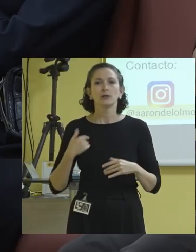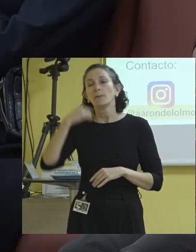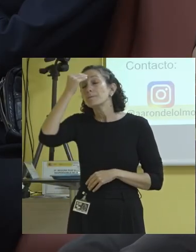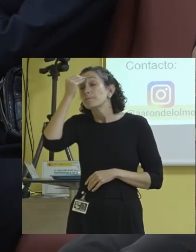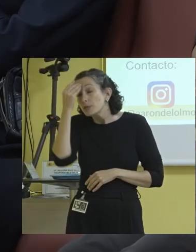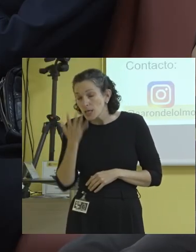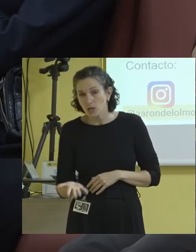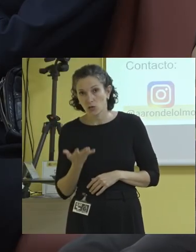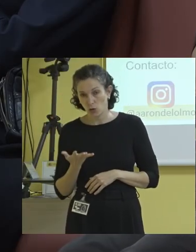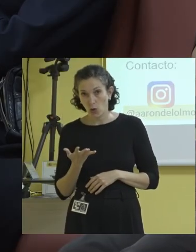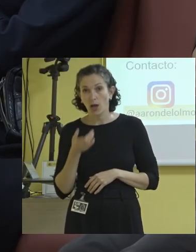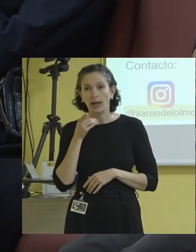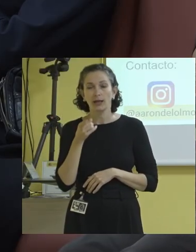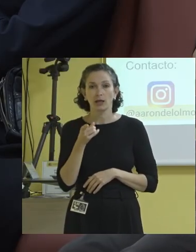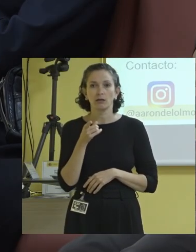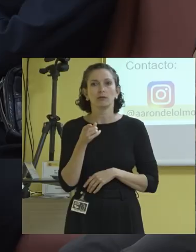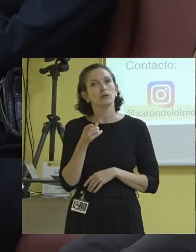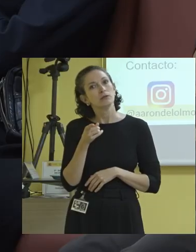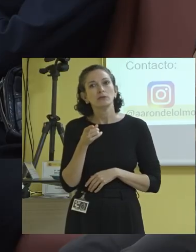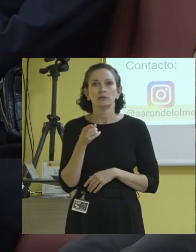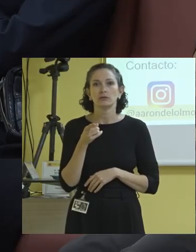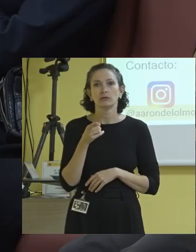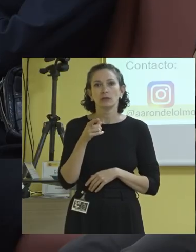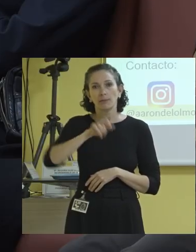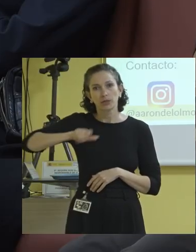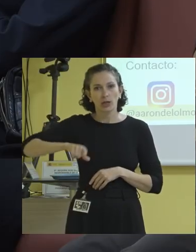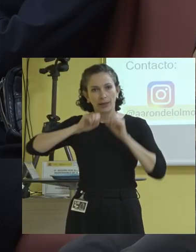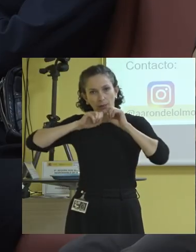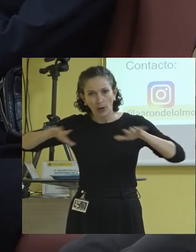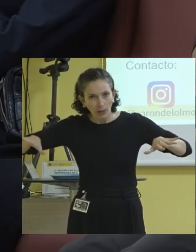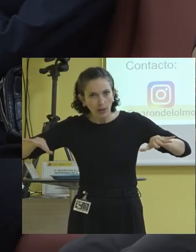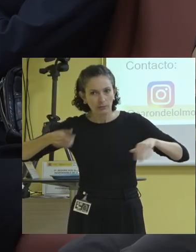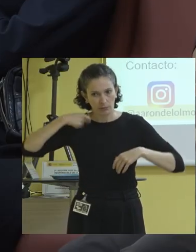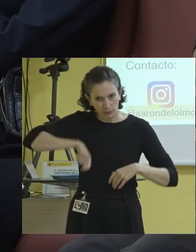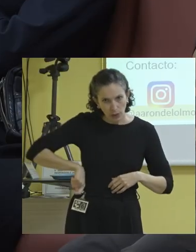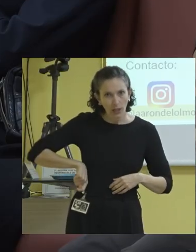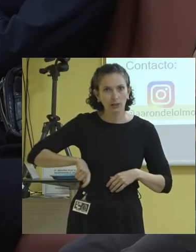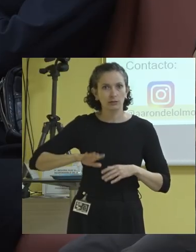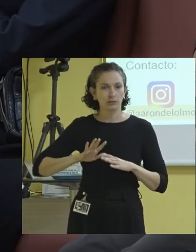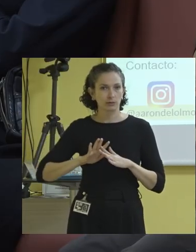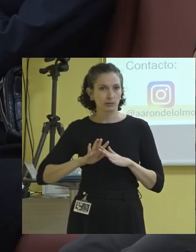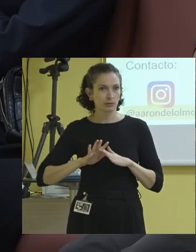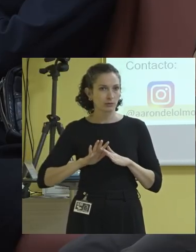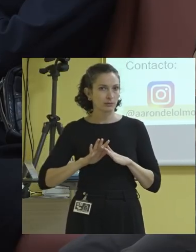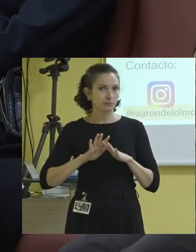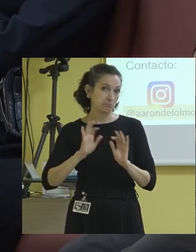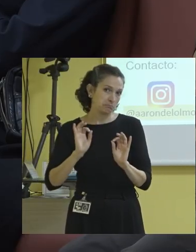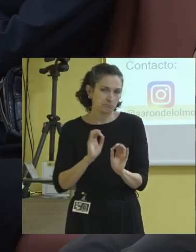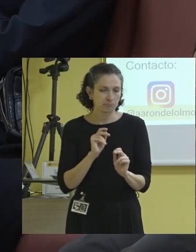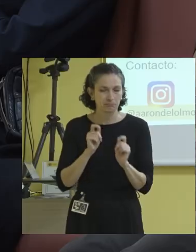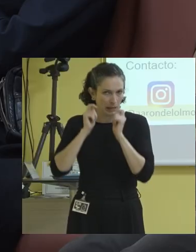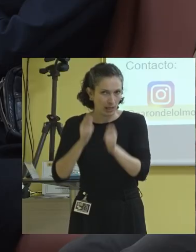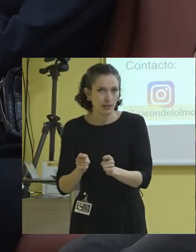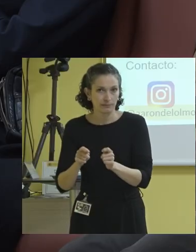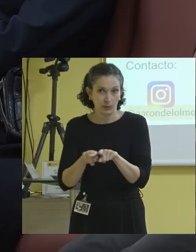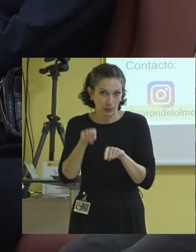yo sí creo que ahí hay un campo para gente, los divulgadores profesionales, permíteme que te domine así, como